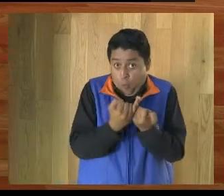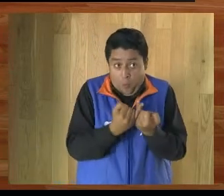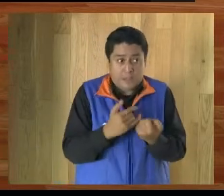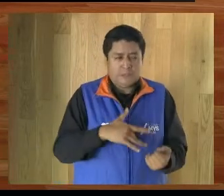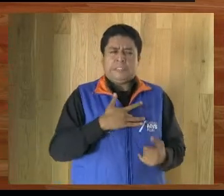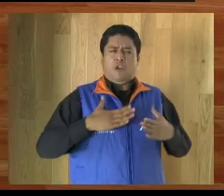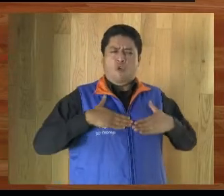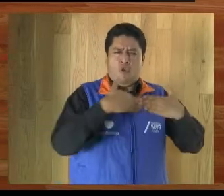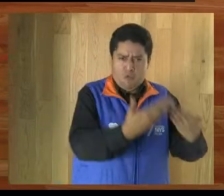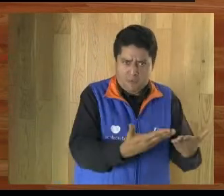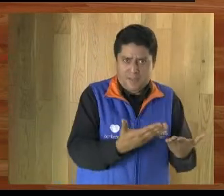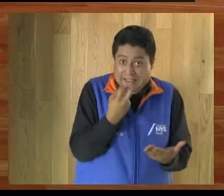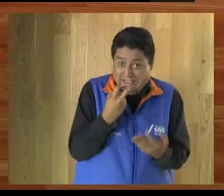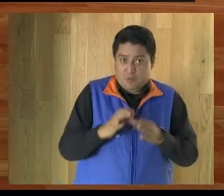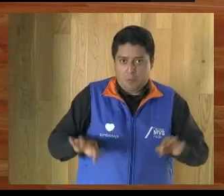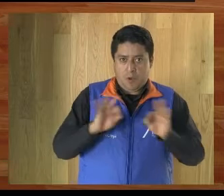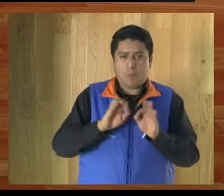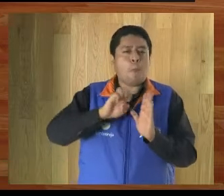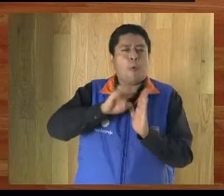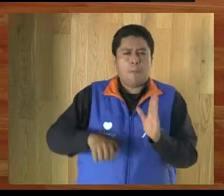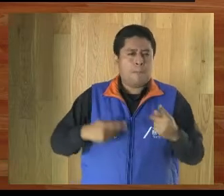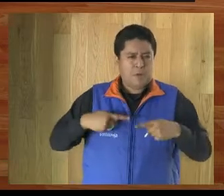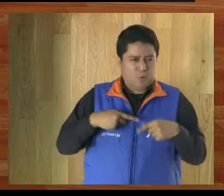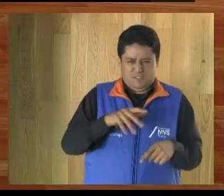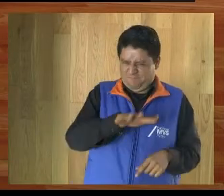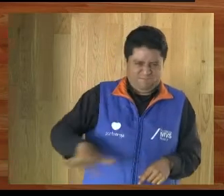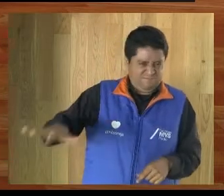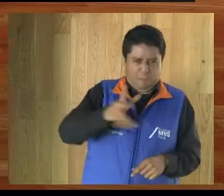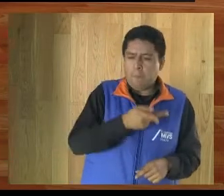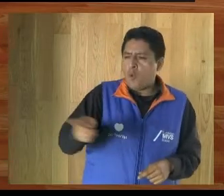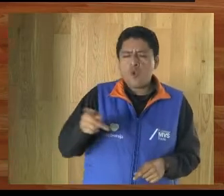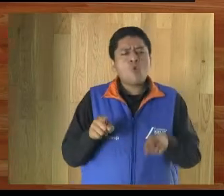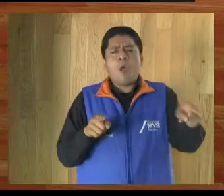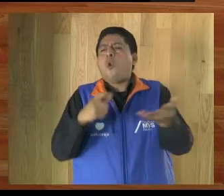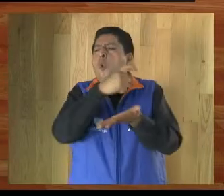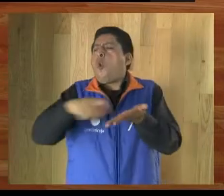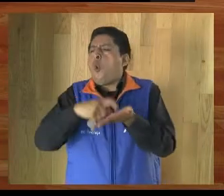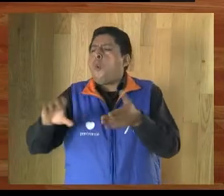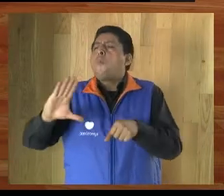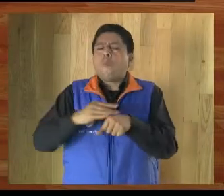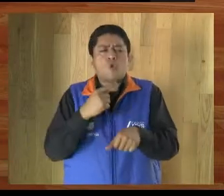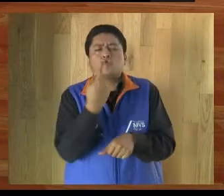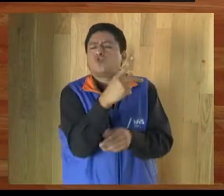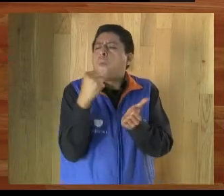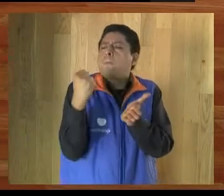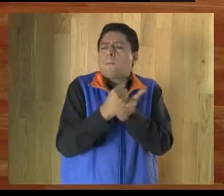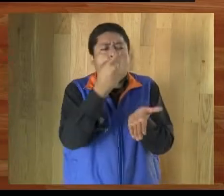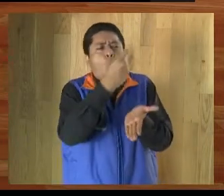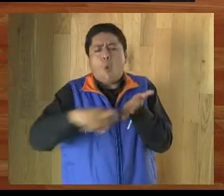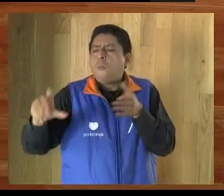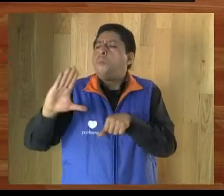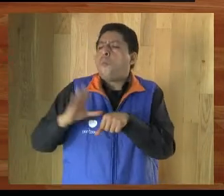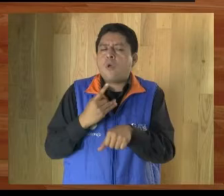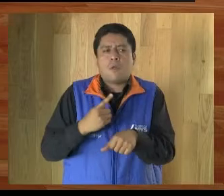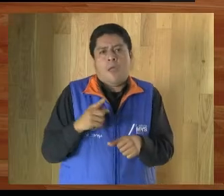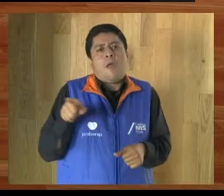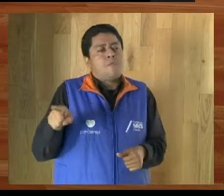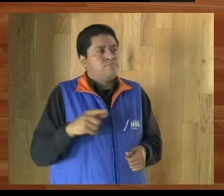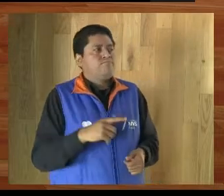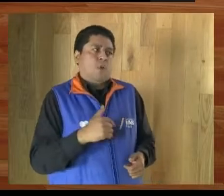personas por qué compran una marca, dicen que es la confianza. Entonces, esa confianza está